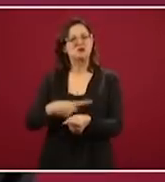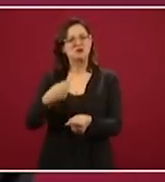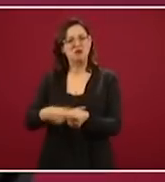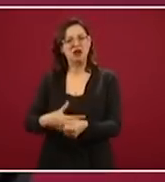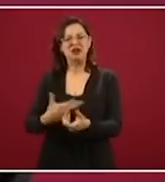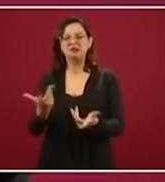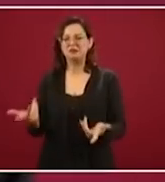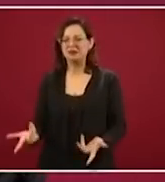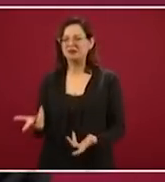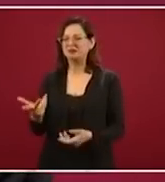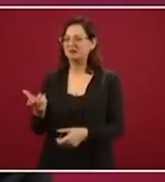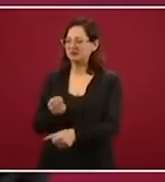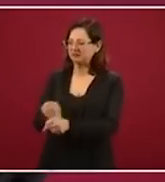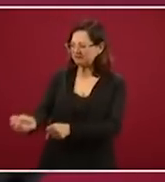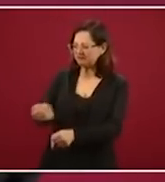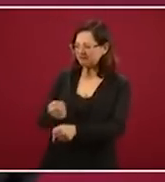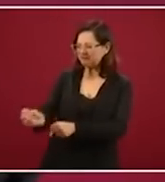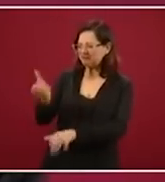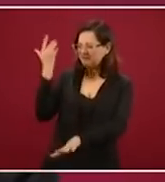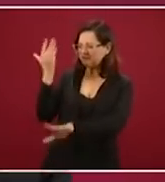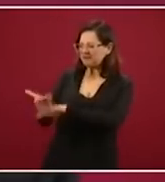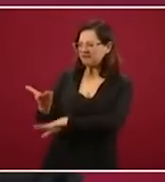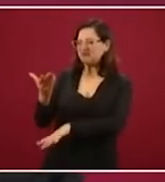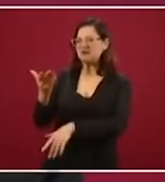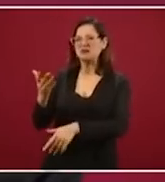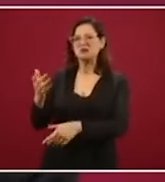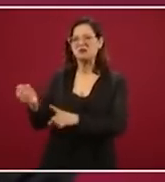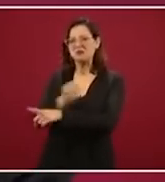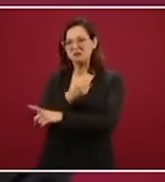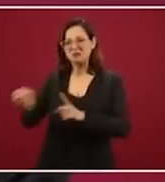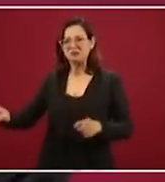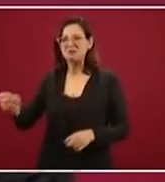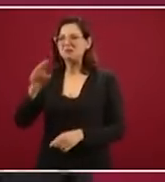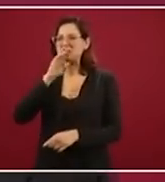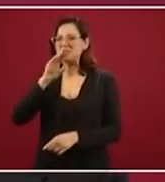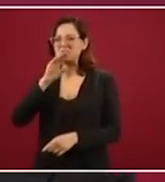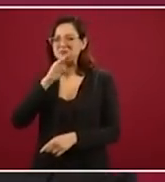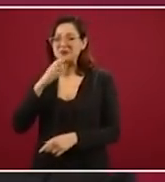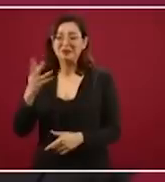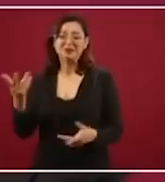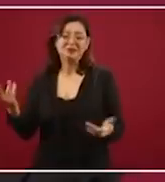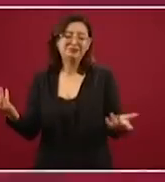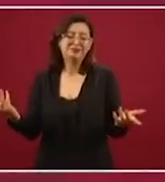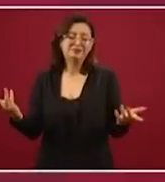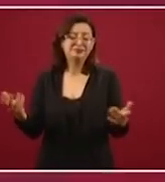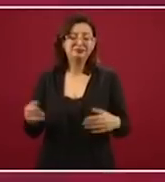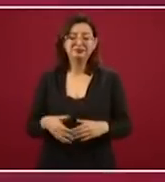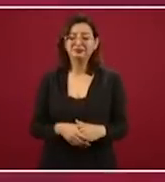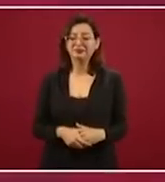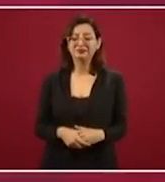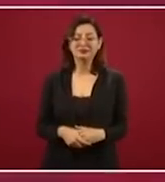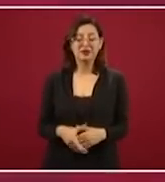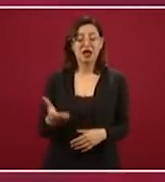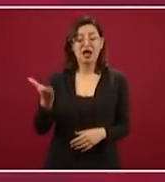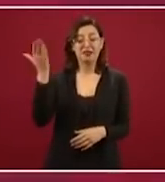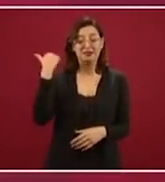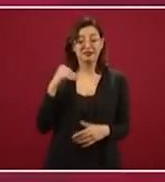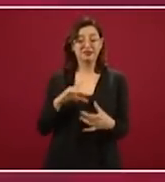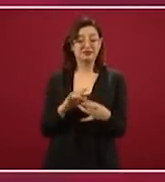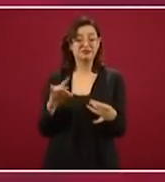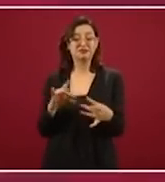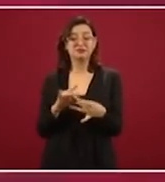el maltrato de los padres a sus mamás. Bueno, comentábamos la vez pasada